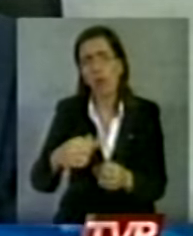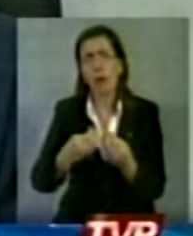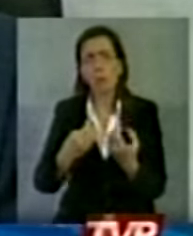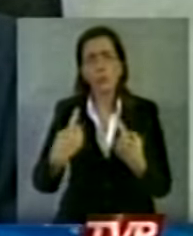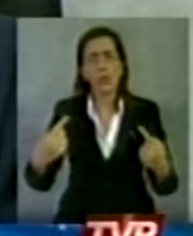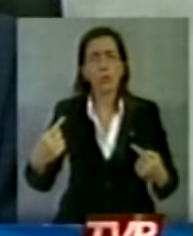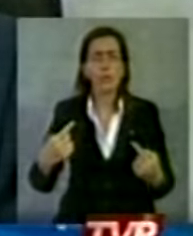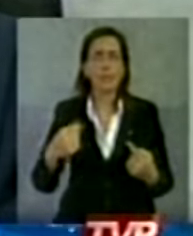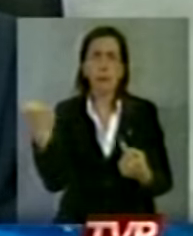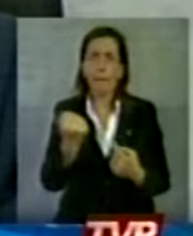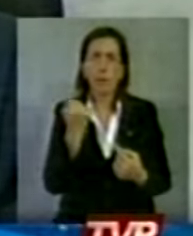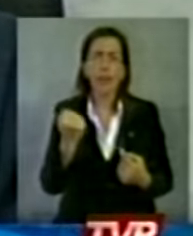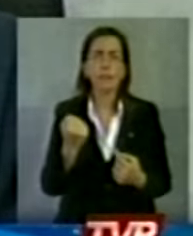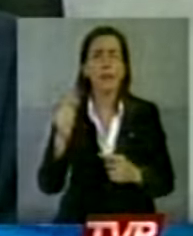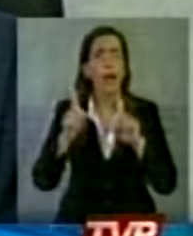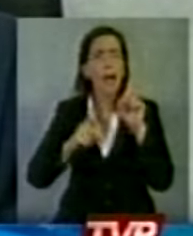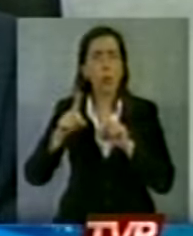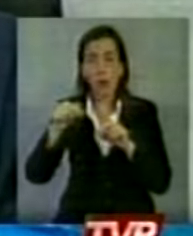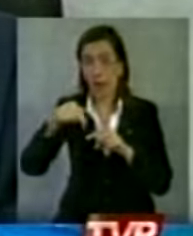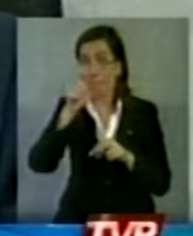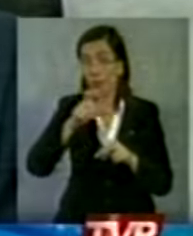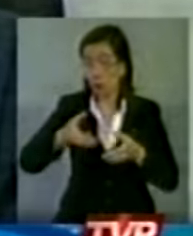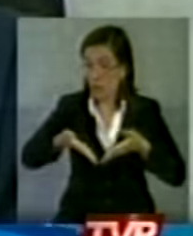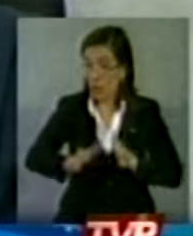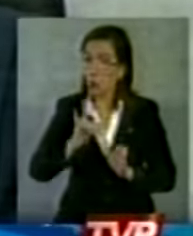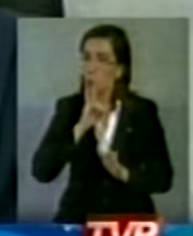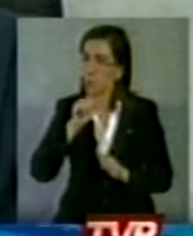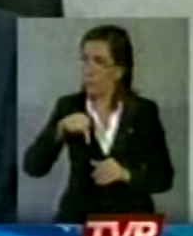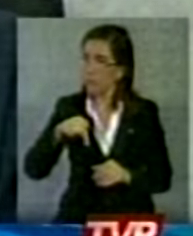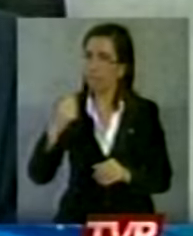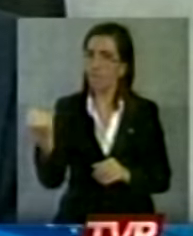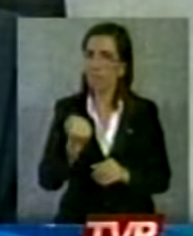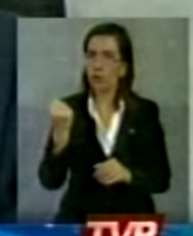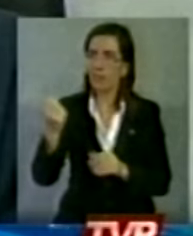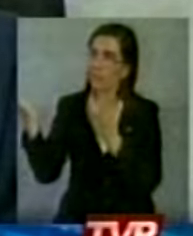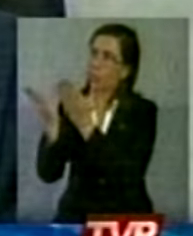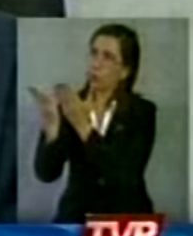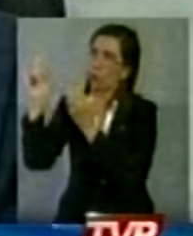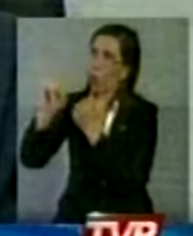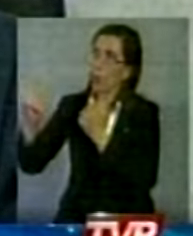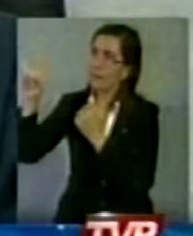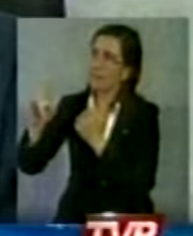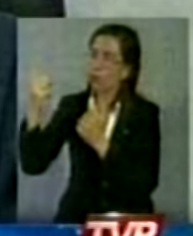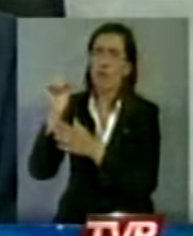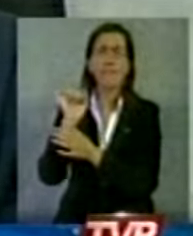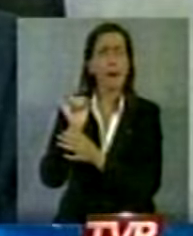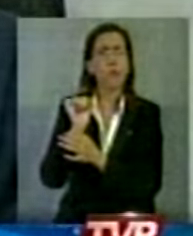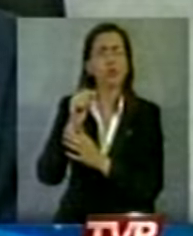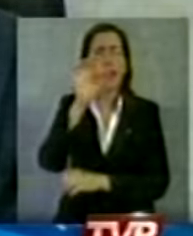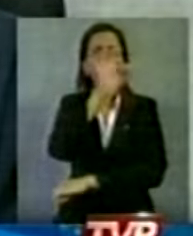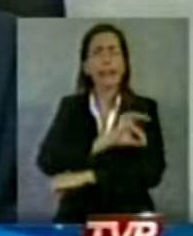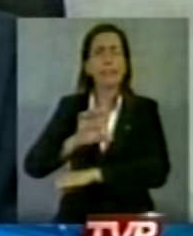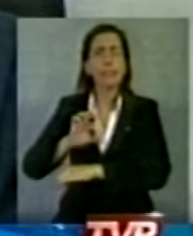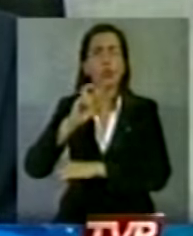en la provincia. Un hijo de nuestra universidad, el arquitecto